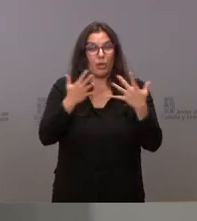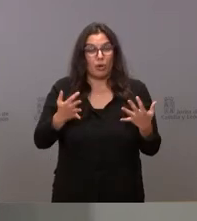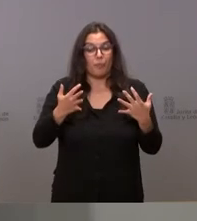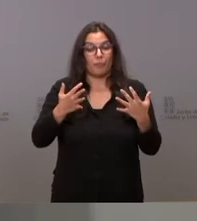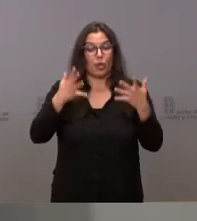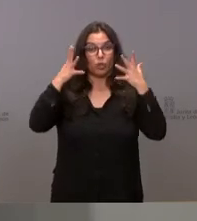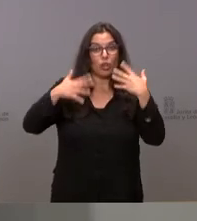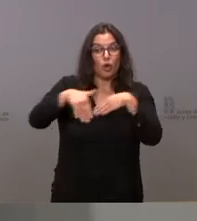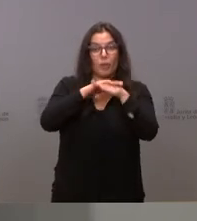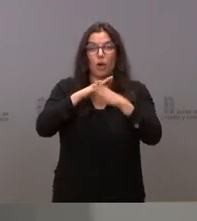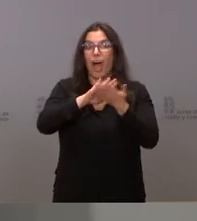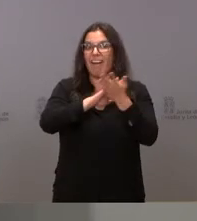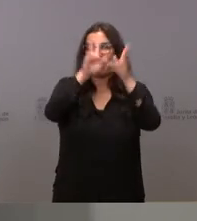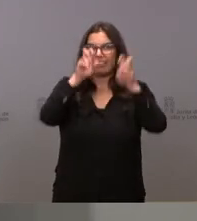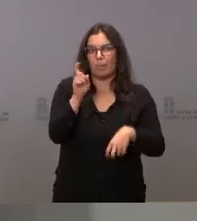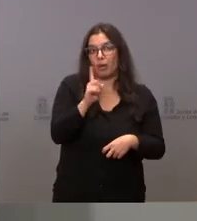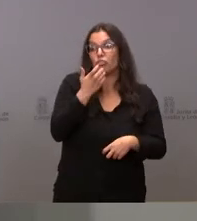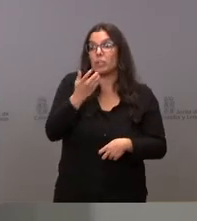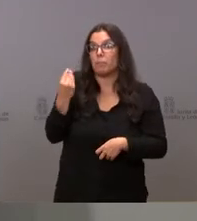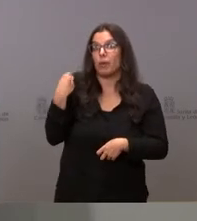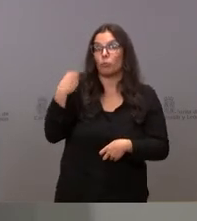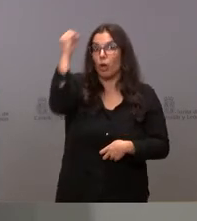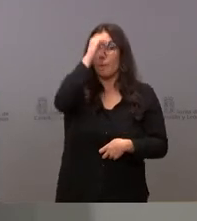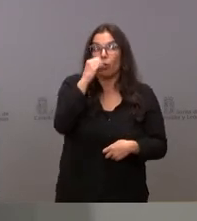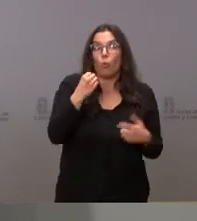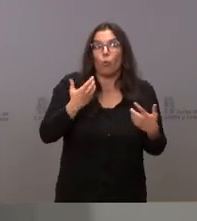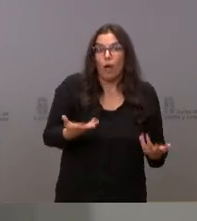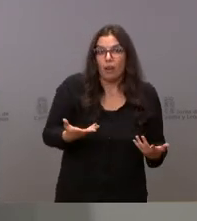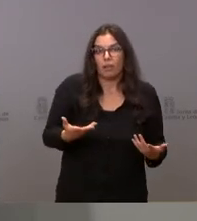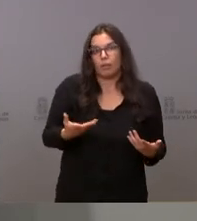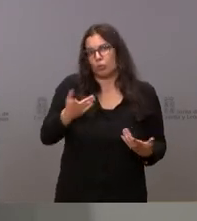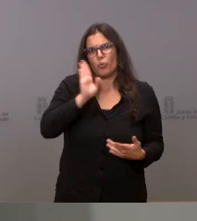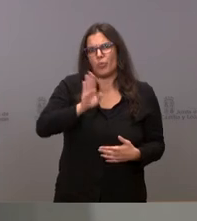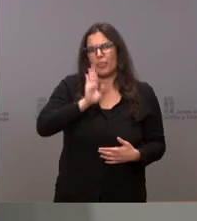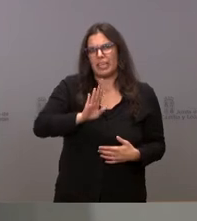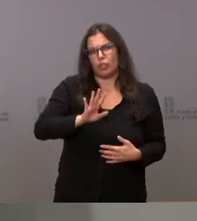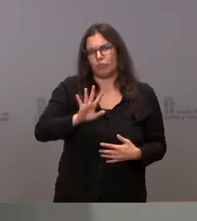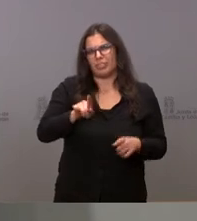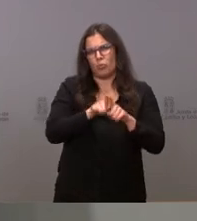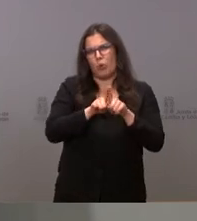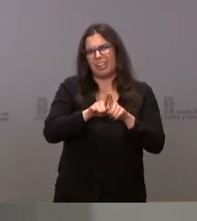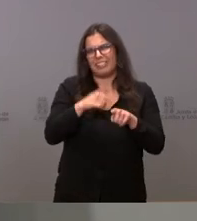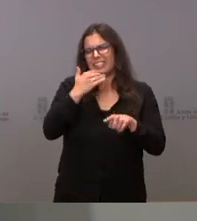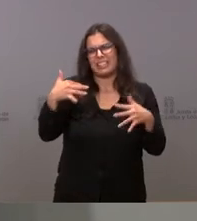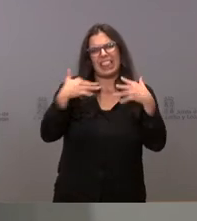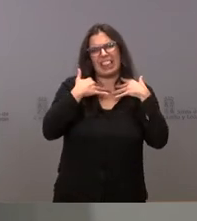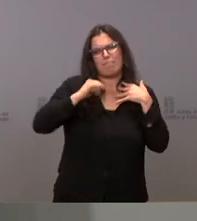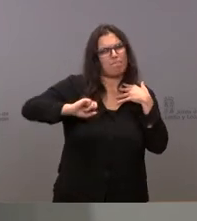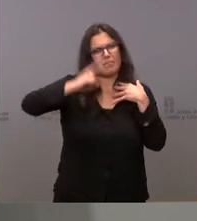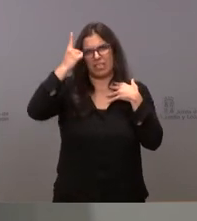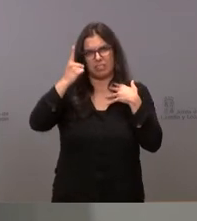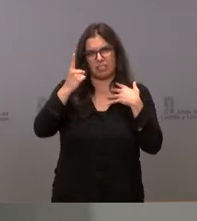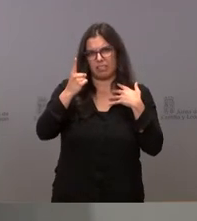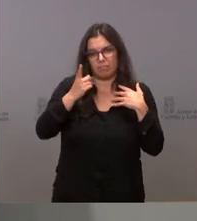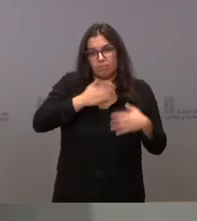Consejo de Gobierno, pero si nos pregunta cuál es nuestra postura, es uno de los delitos más abominables que hay desde